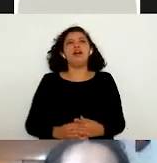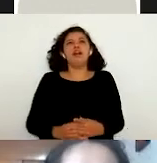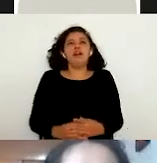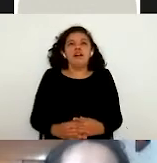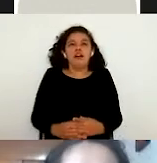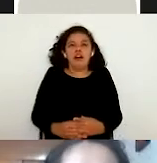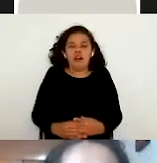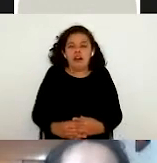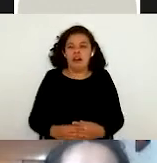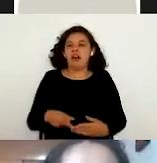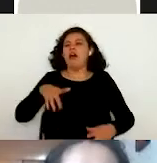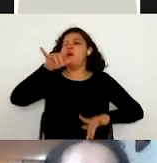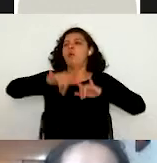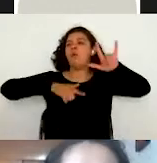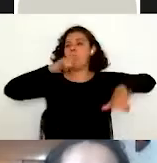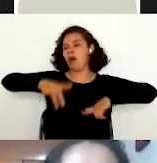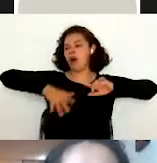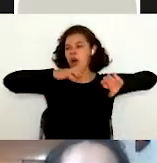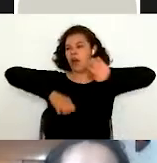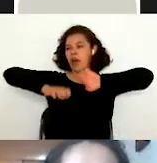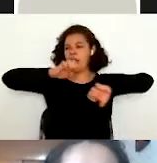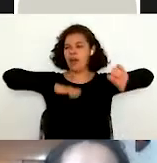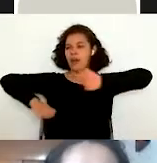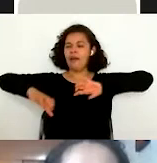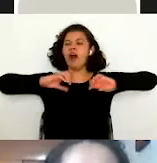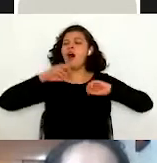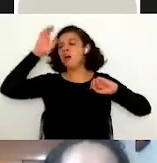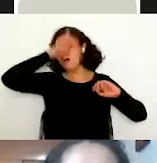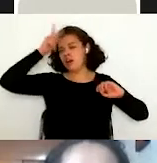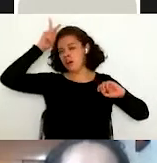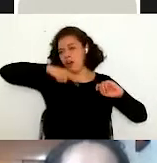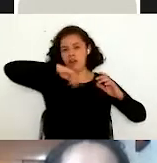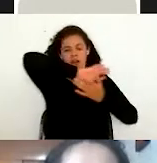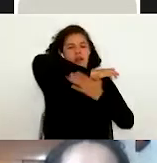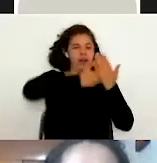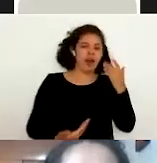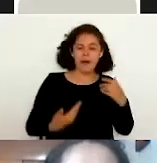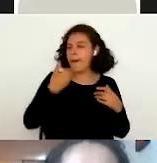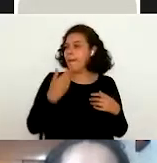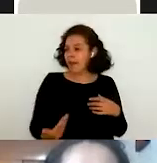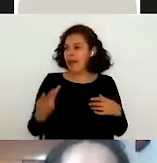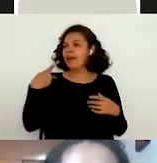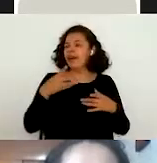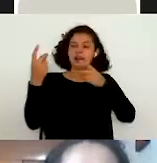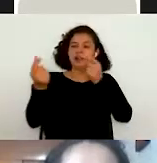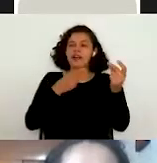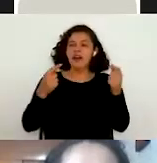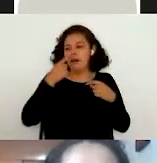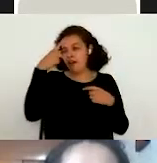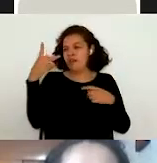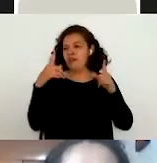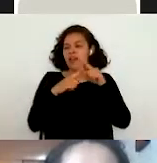implementando las ferias del empleo o los psicólogos que contraté está siendo eficaz en la tarea o tal